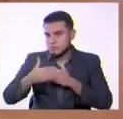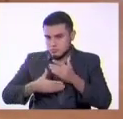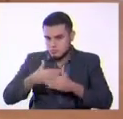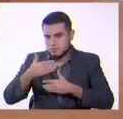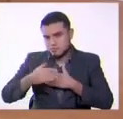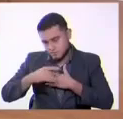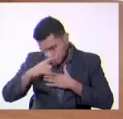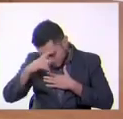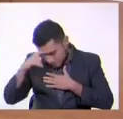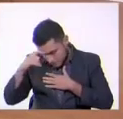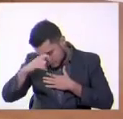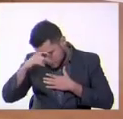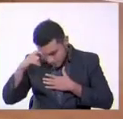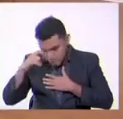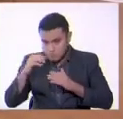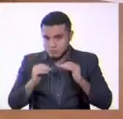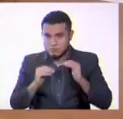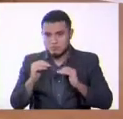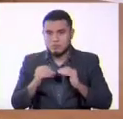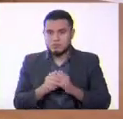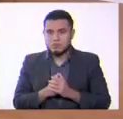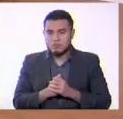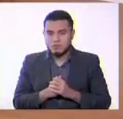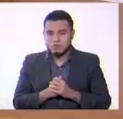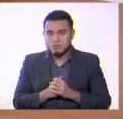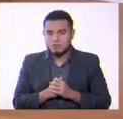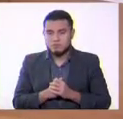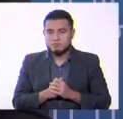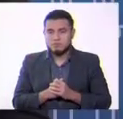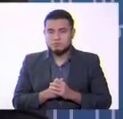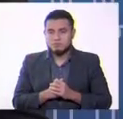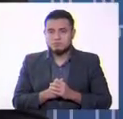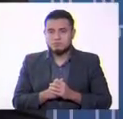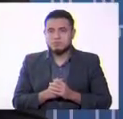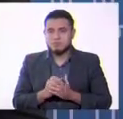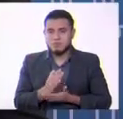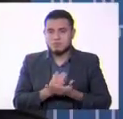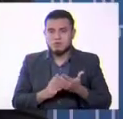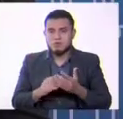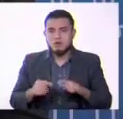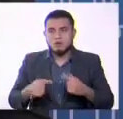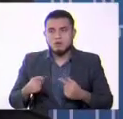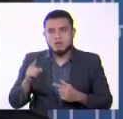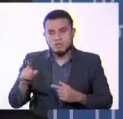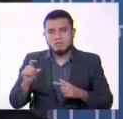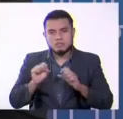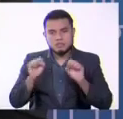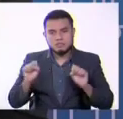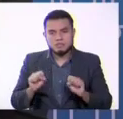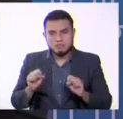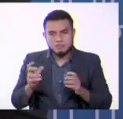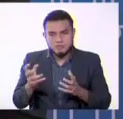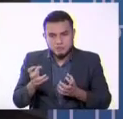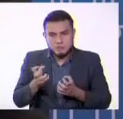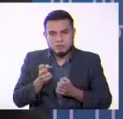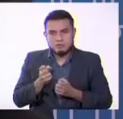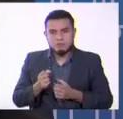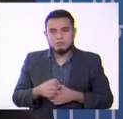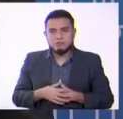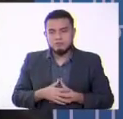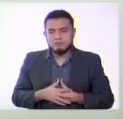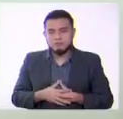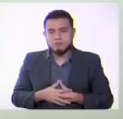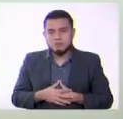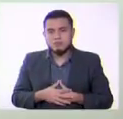laboral, pero además como una parte de estar contra ese sistema que los absorbe. Podemos